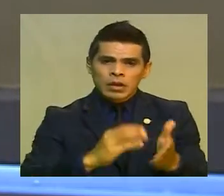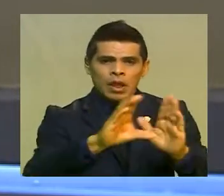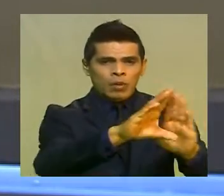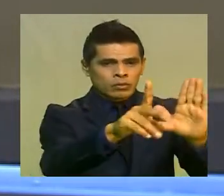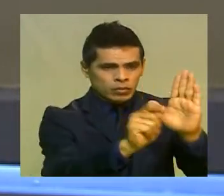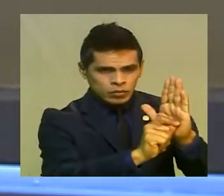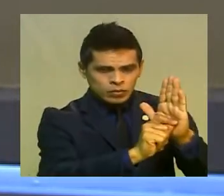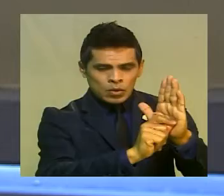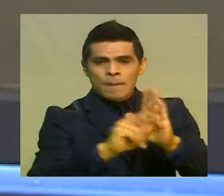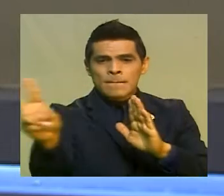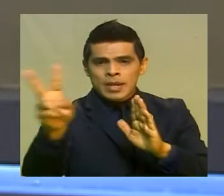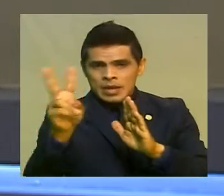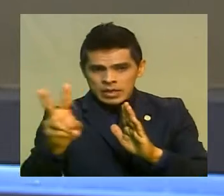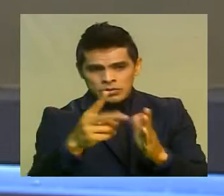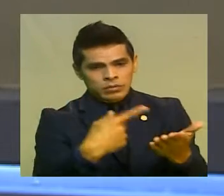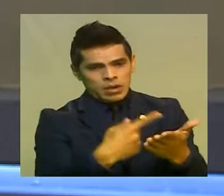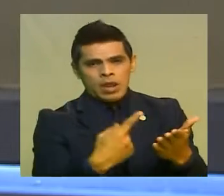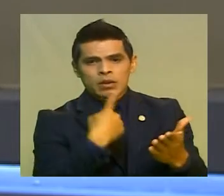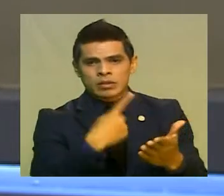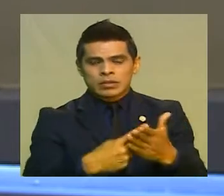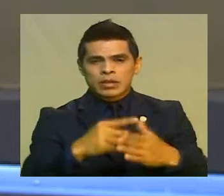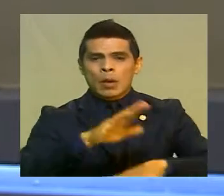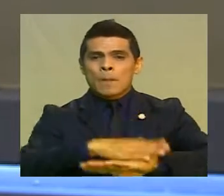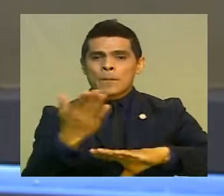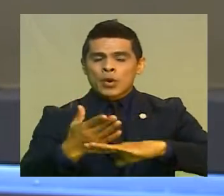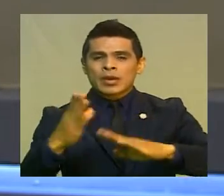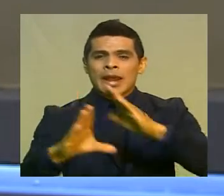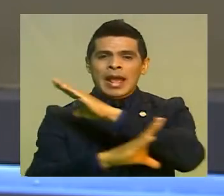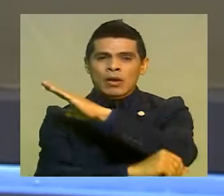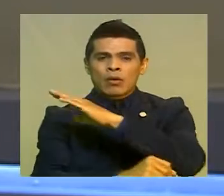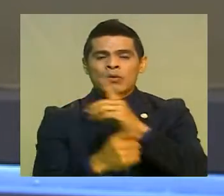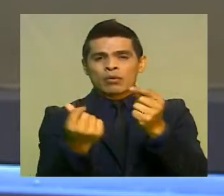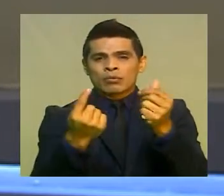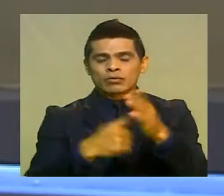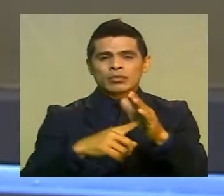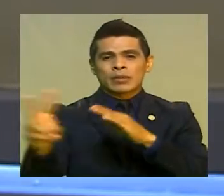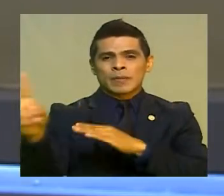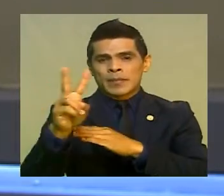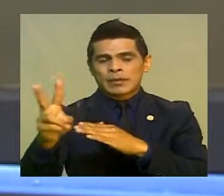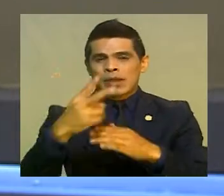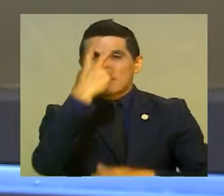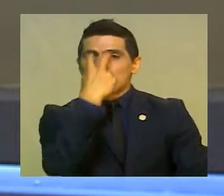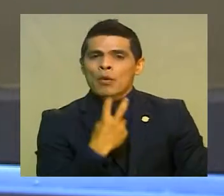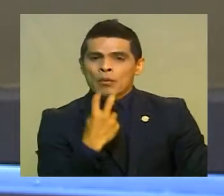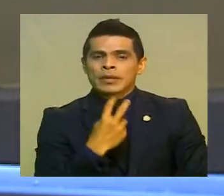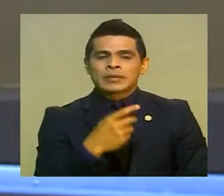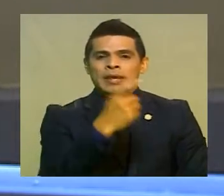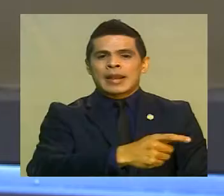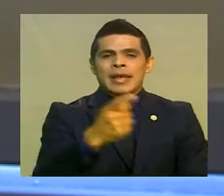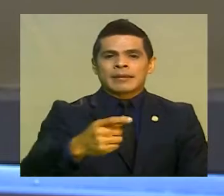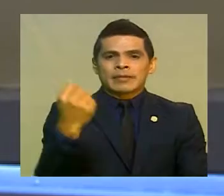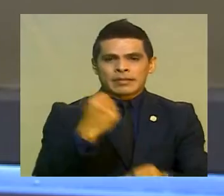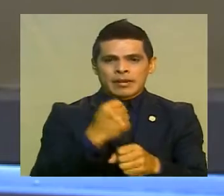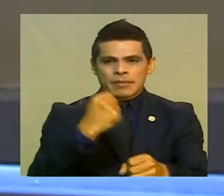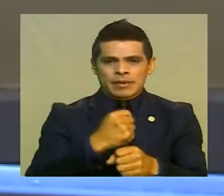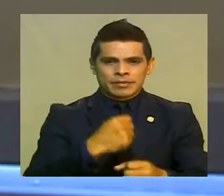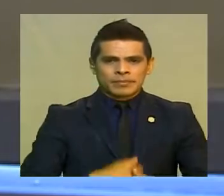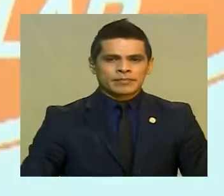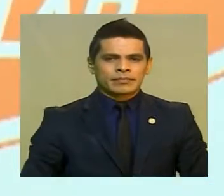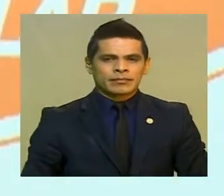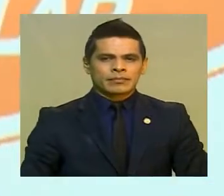venezolana porque a su juicio la corrupción de este gobierno ha empobrecido a la población sobre todo a la clase obrera